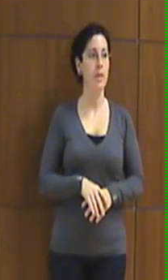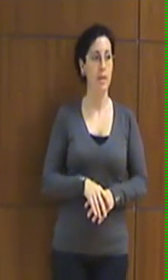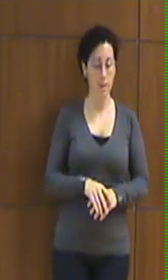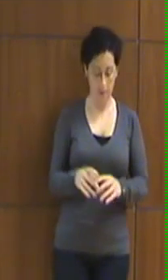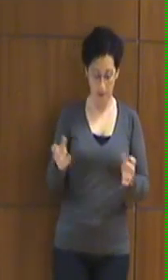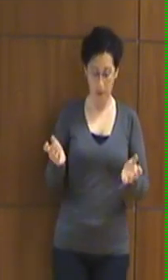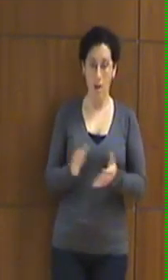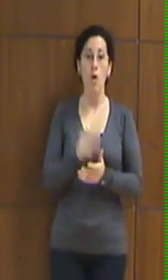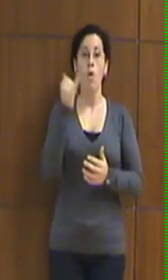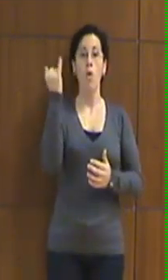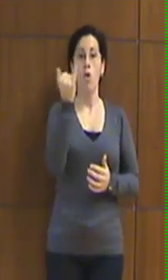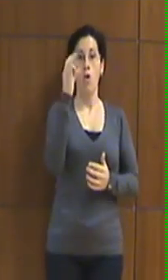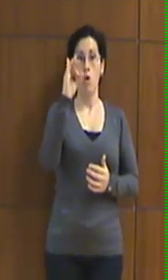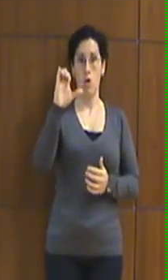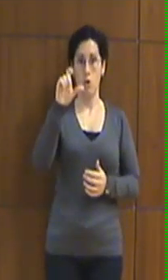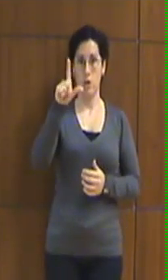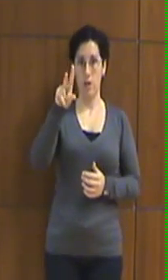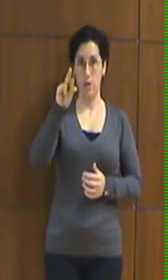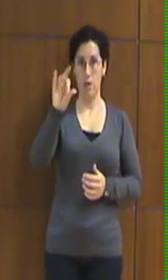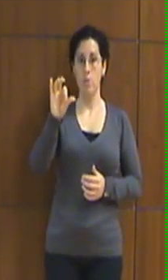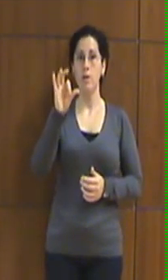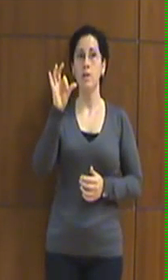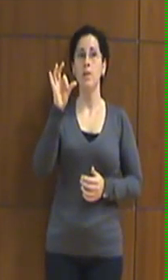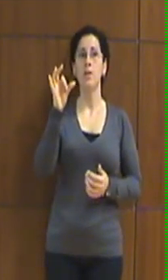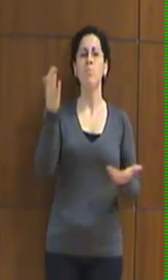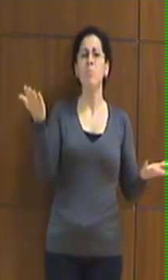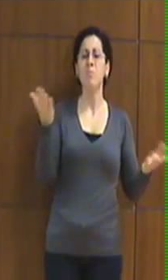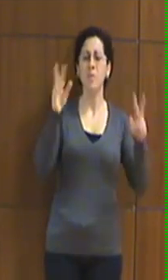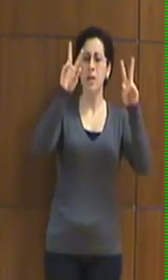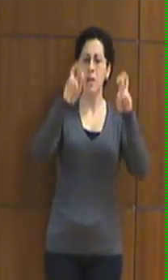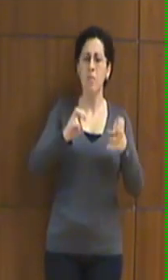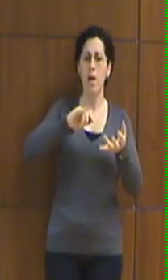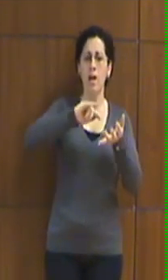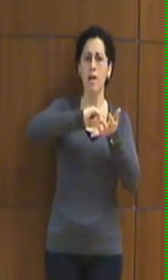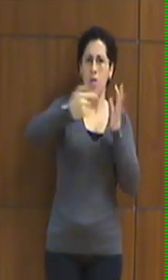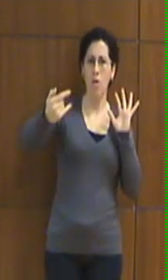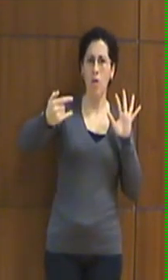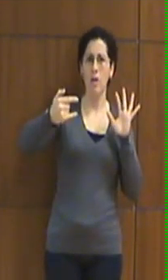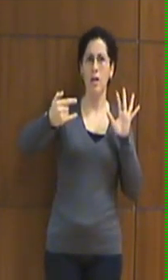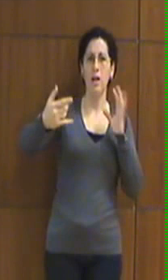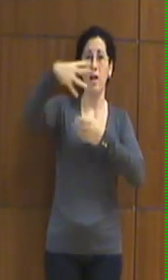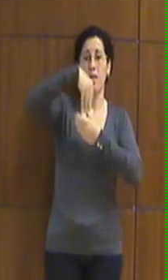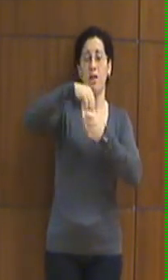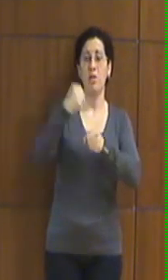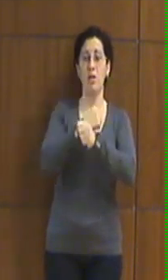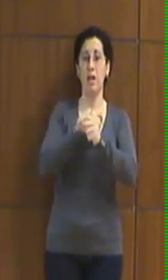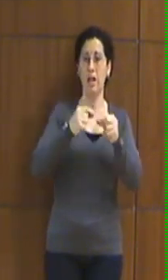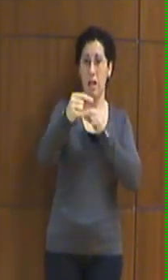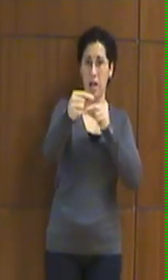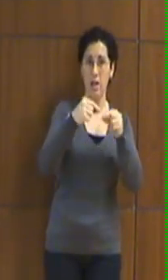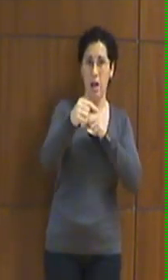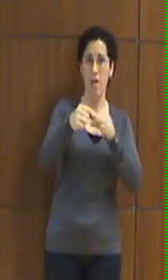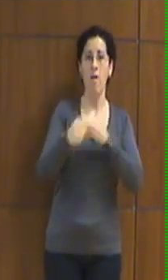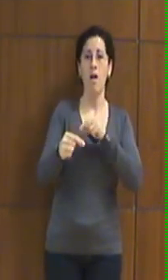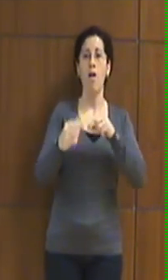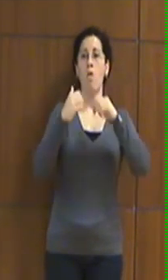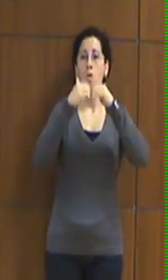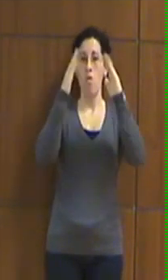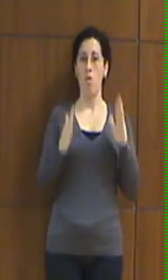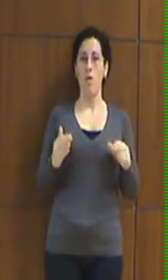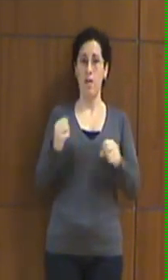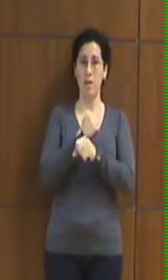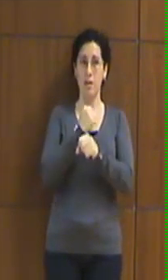¿Cómo veis el tema de la aplicación de las tecnologías en cuanto al teletrabajo,